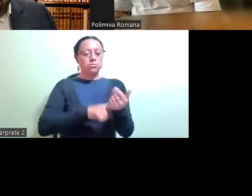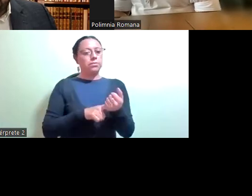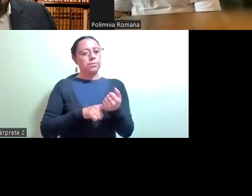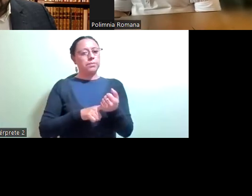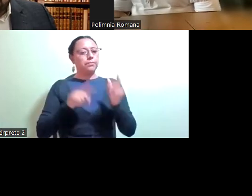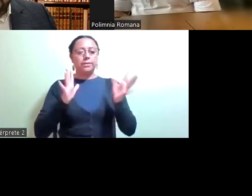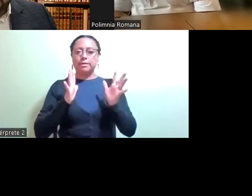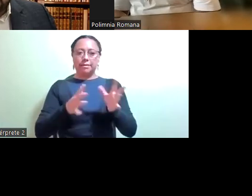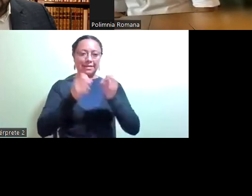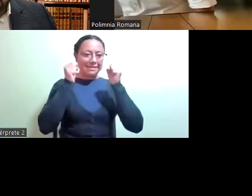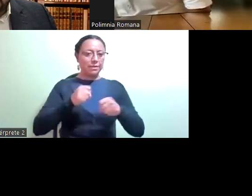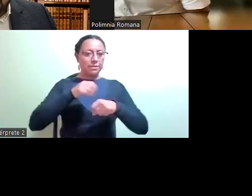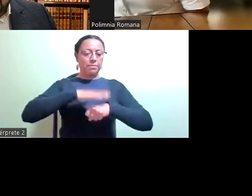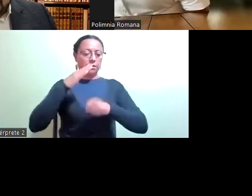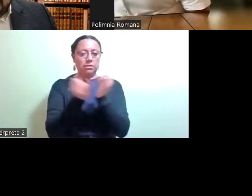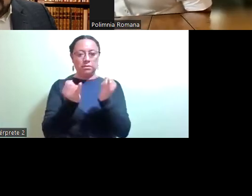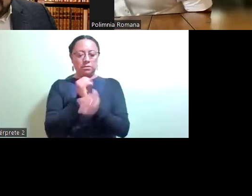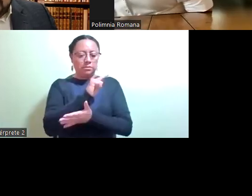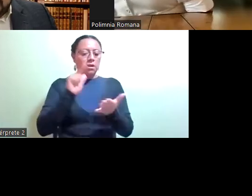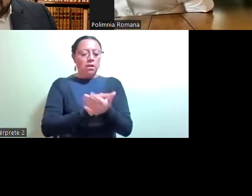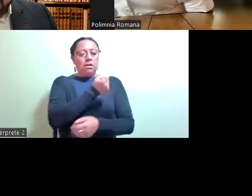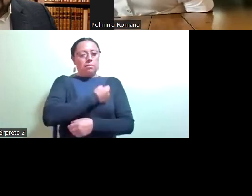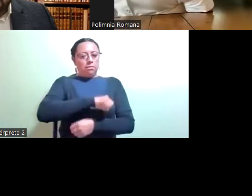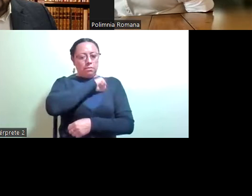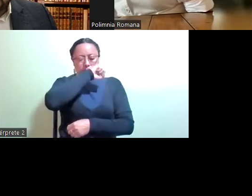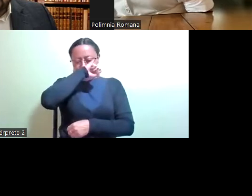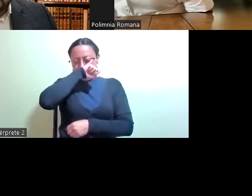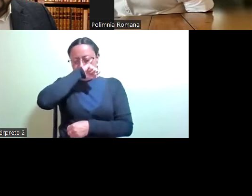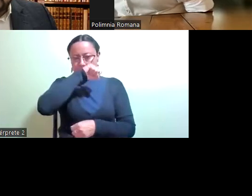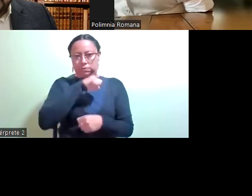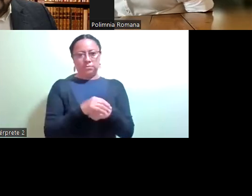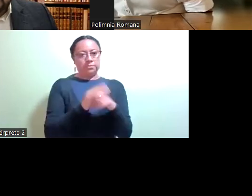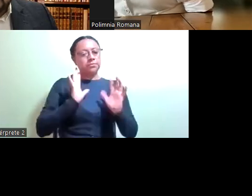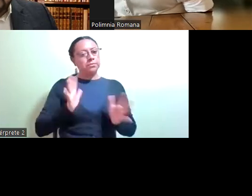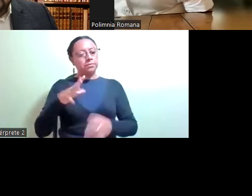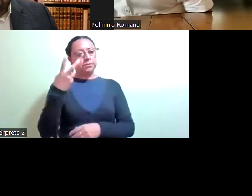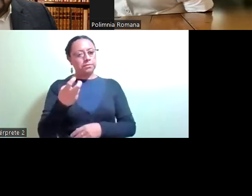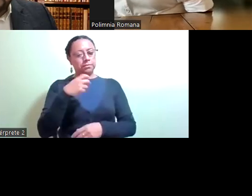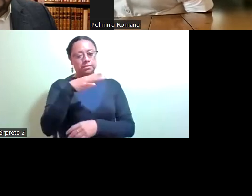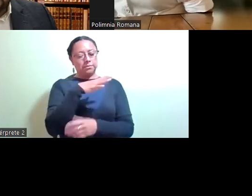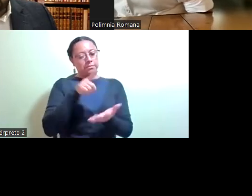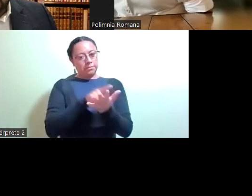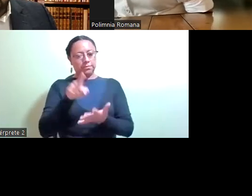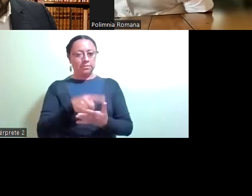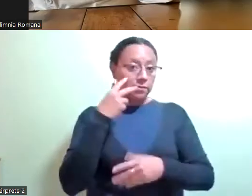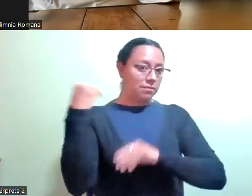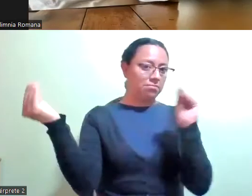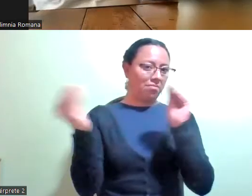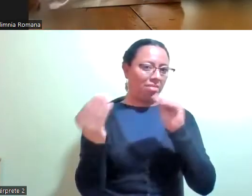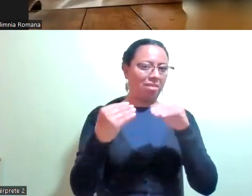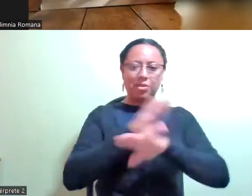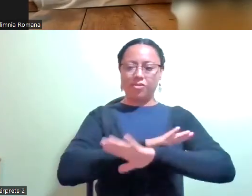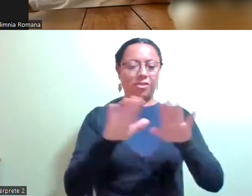garantizado. La propia ley de salud ya establece este derecho. Entonces, me parece que es un debate ya superado desde hace muchos años,